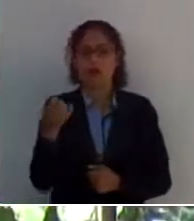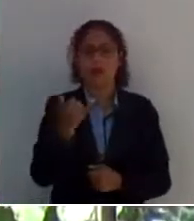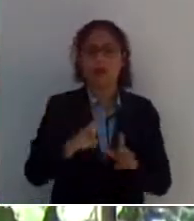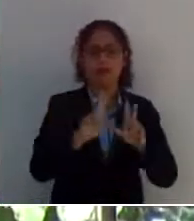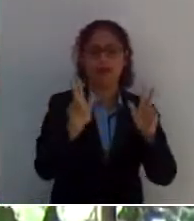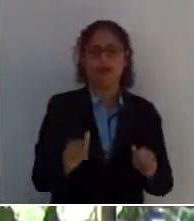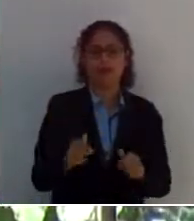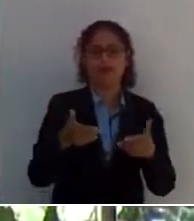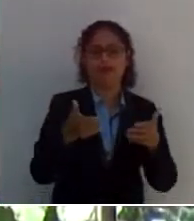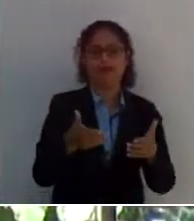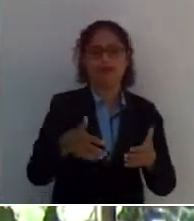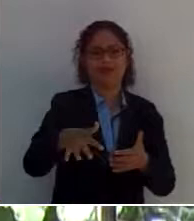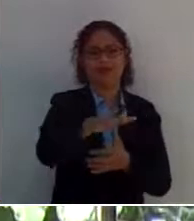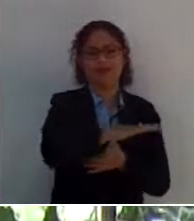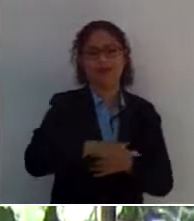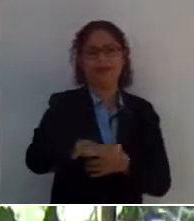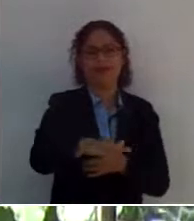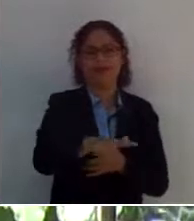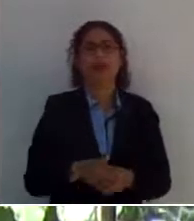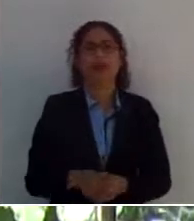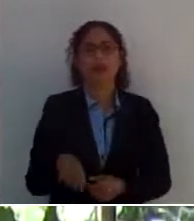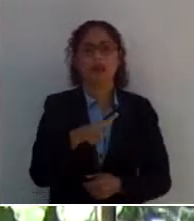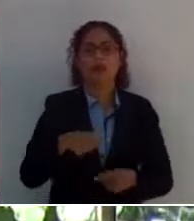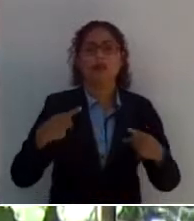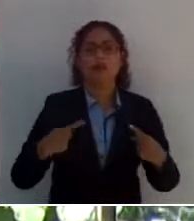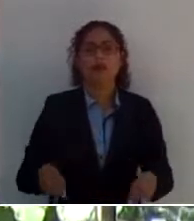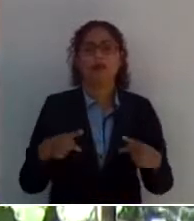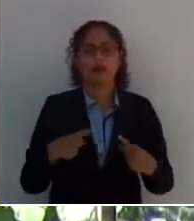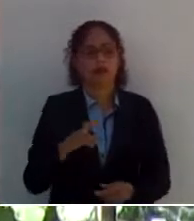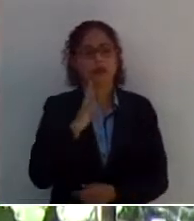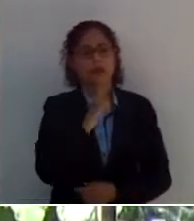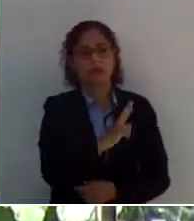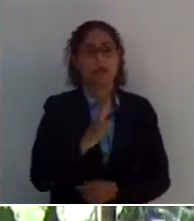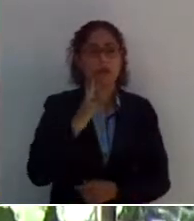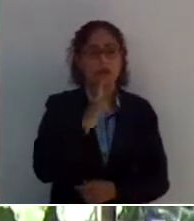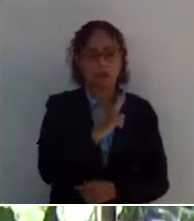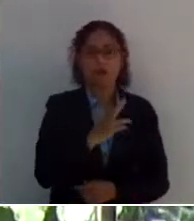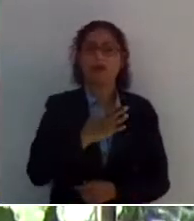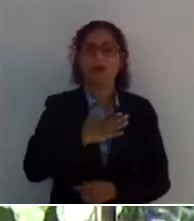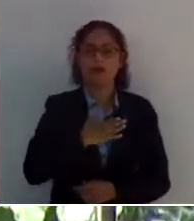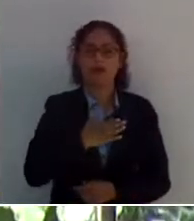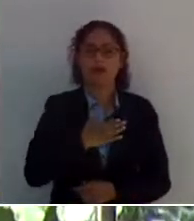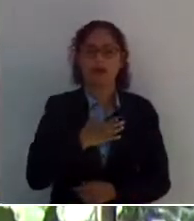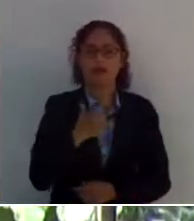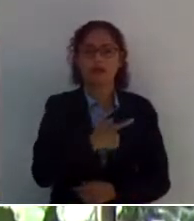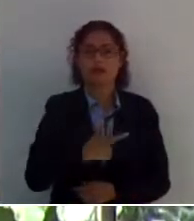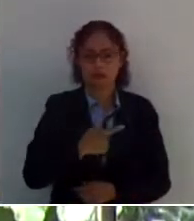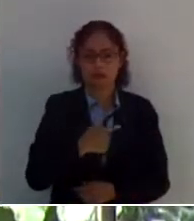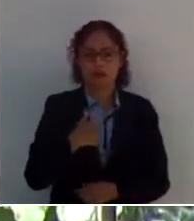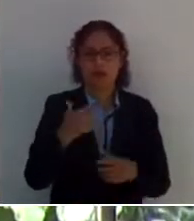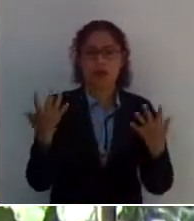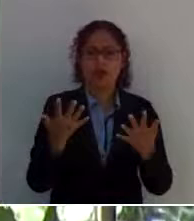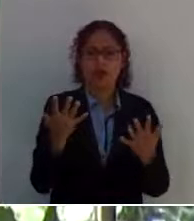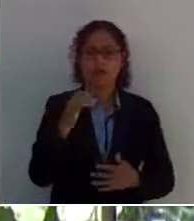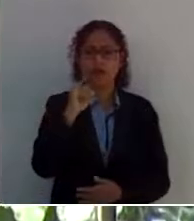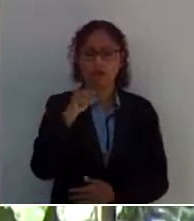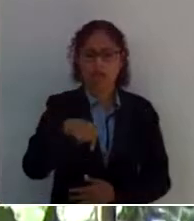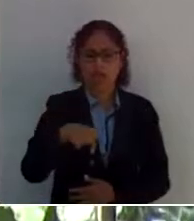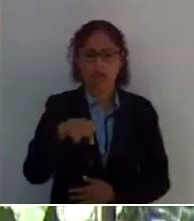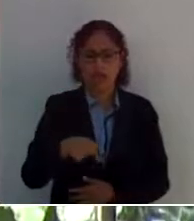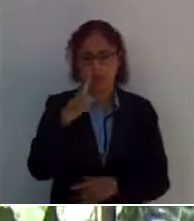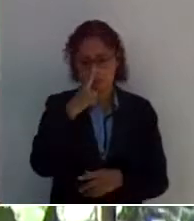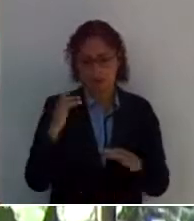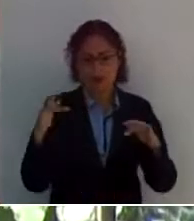paz públicos. La población pide resultados y nosotros estamos precisamente aquí